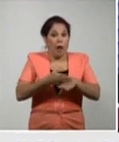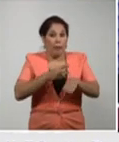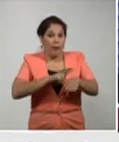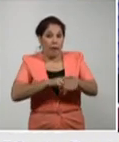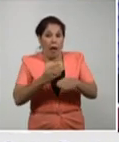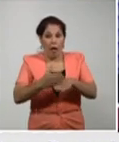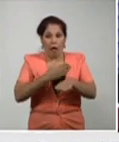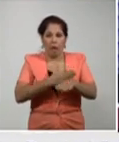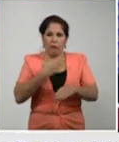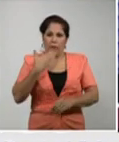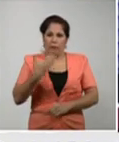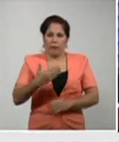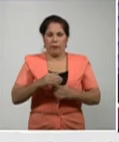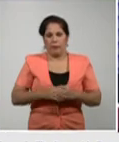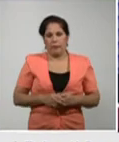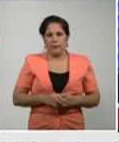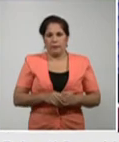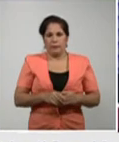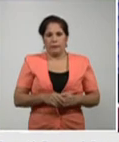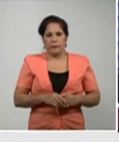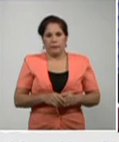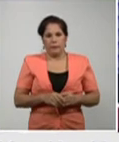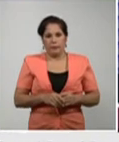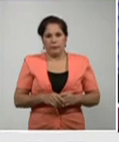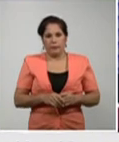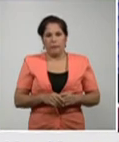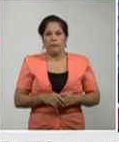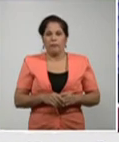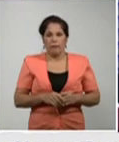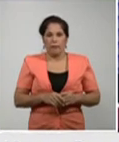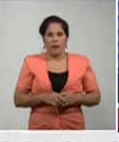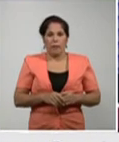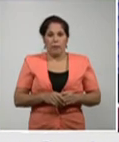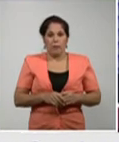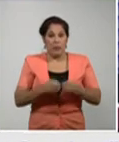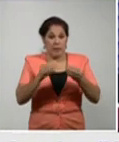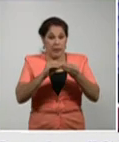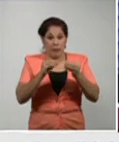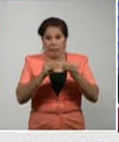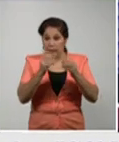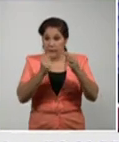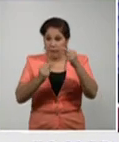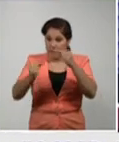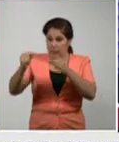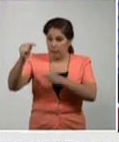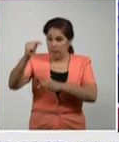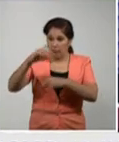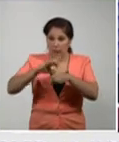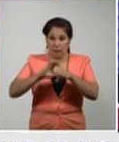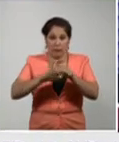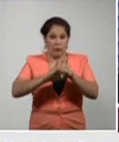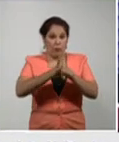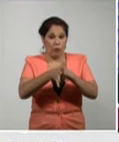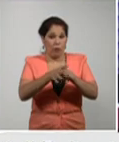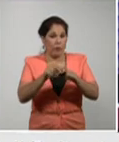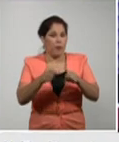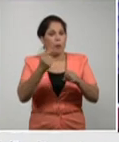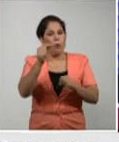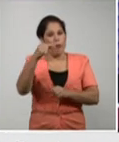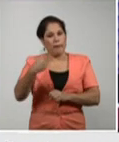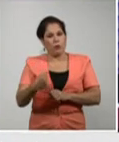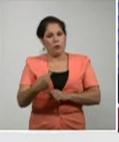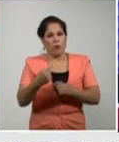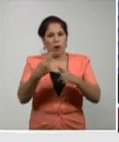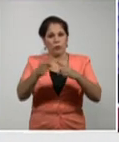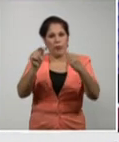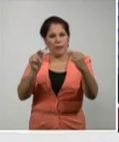Él plantea que se contagia fundamentalmente, como ya yo dije, persona a persona, que